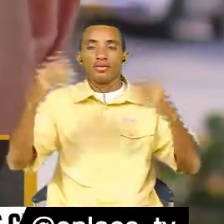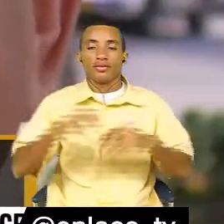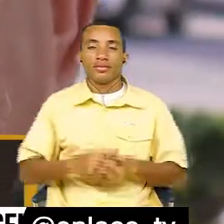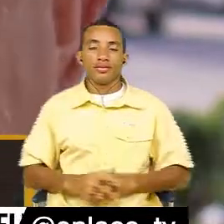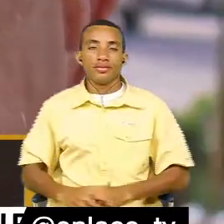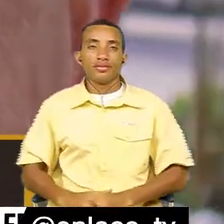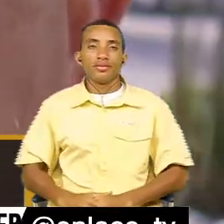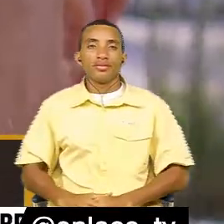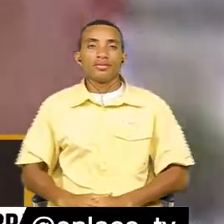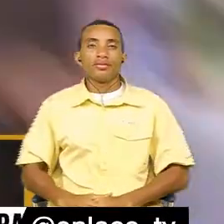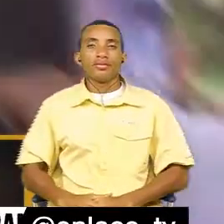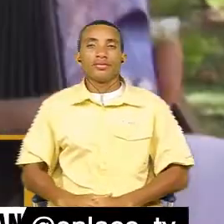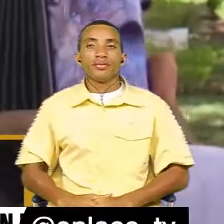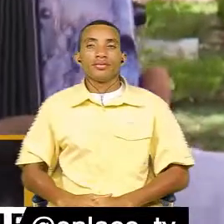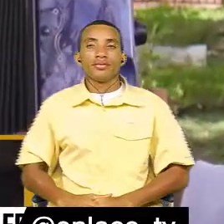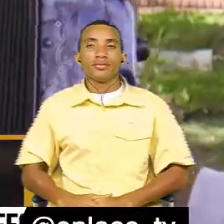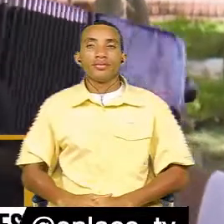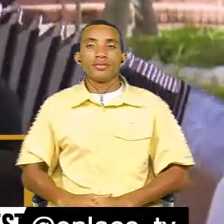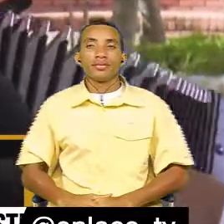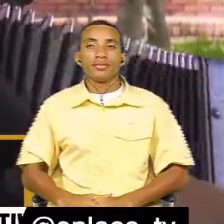duración.